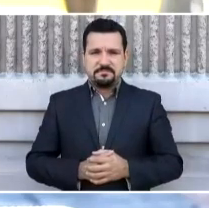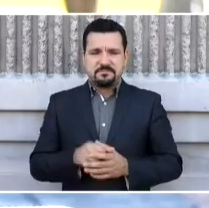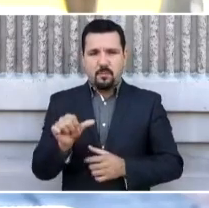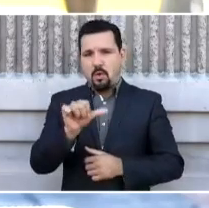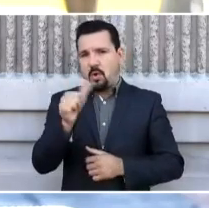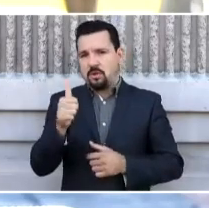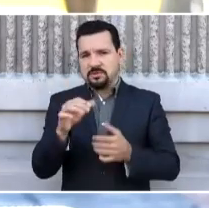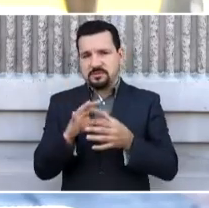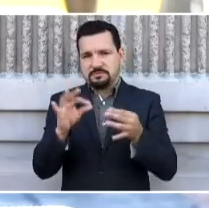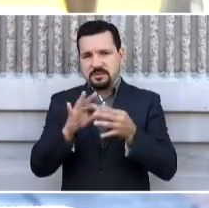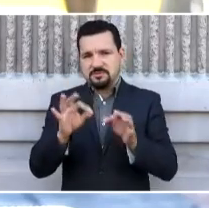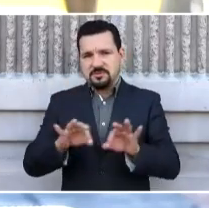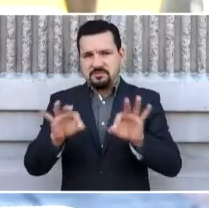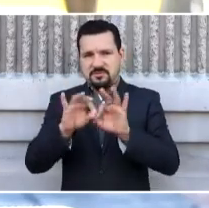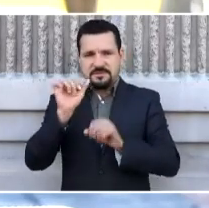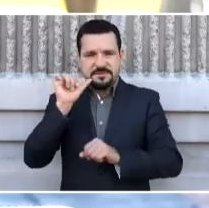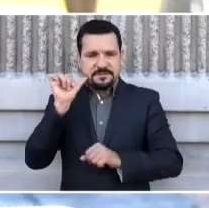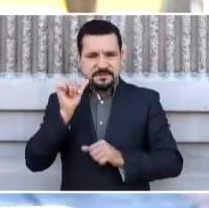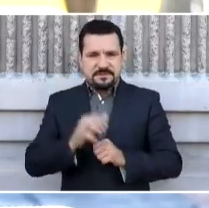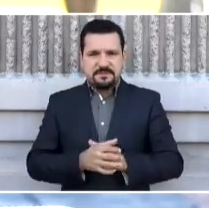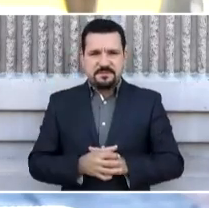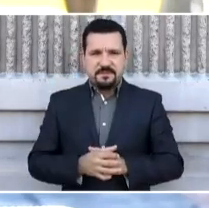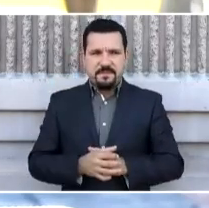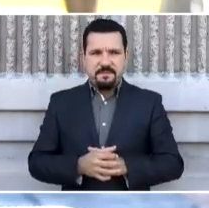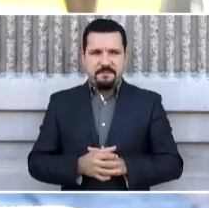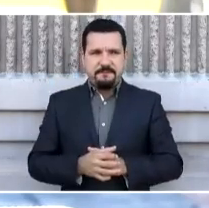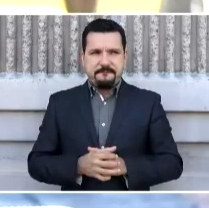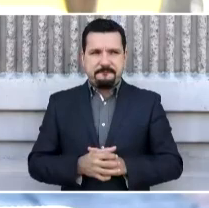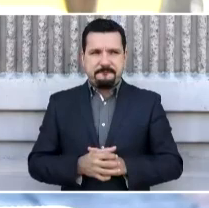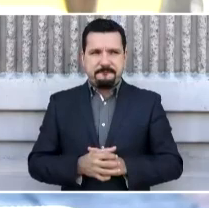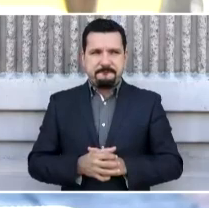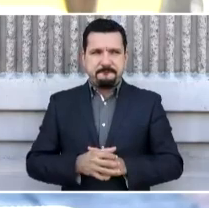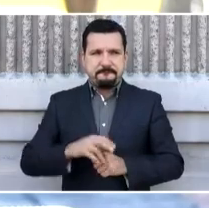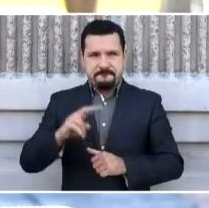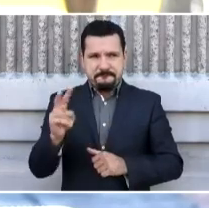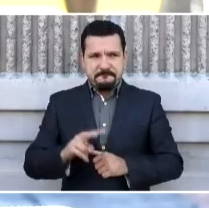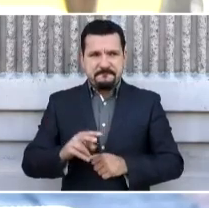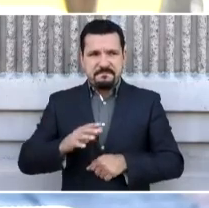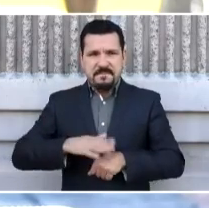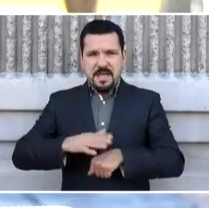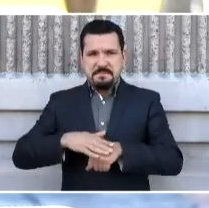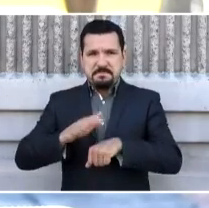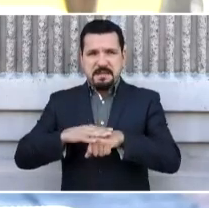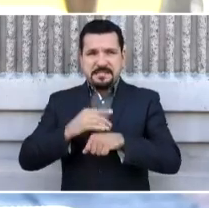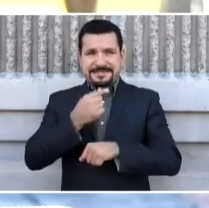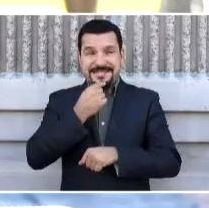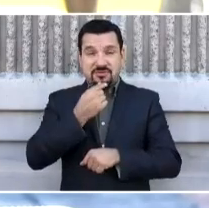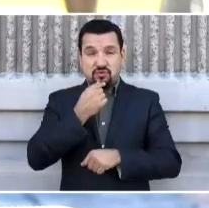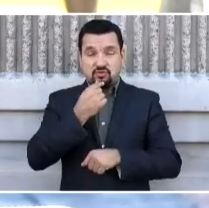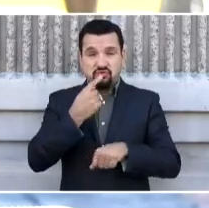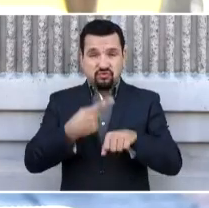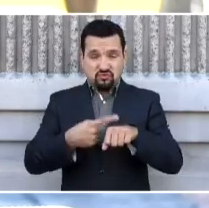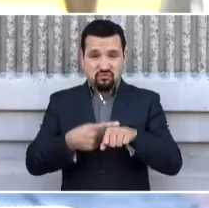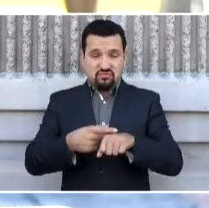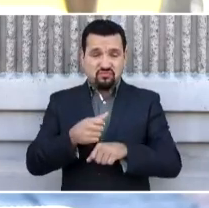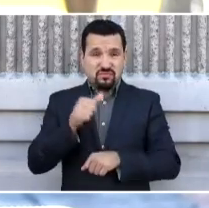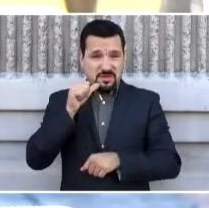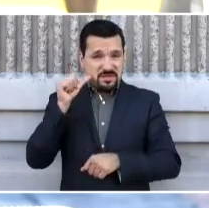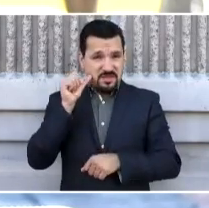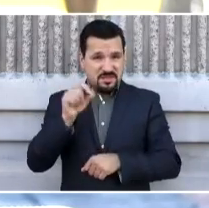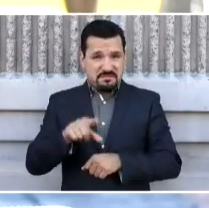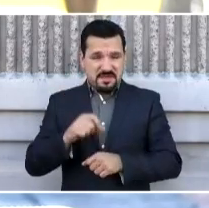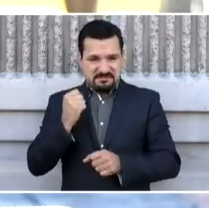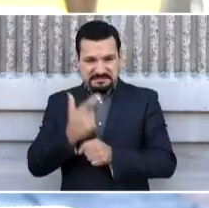Otro dato importante es de ayer que se siguen presentando casos pediátricos. El día de ayer